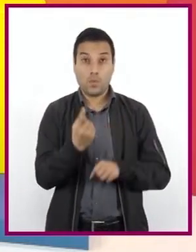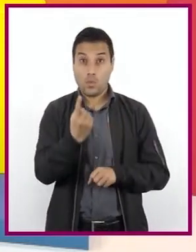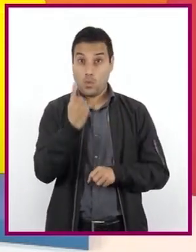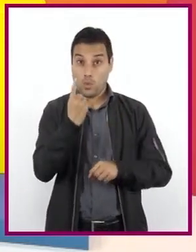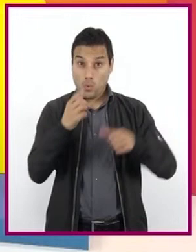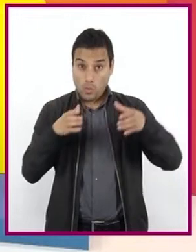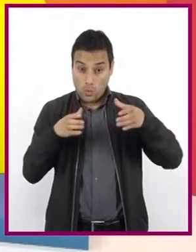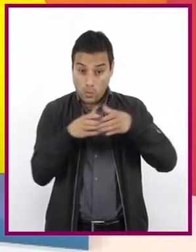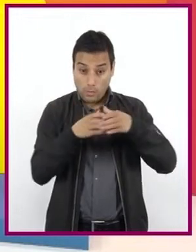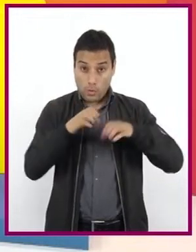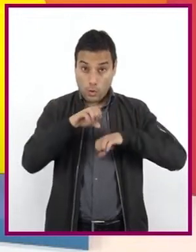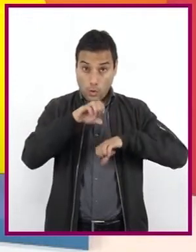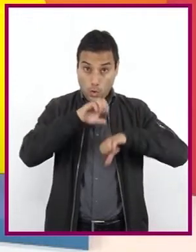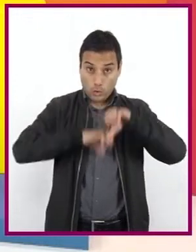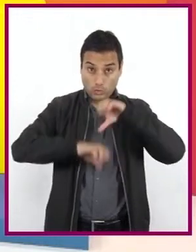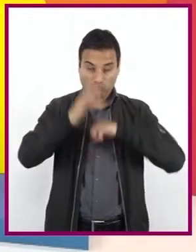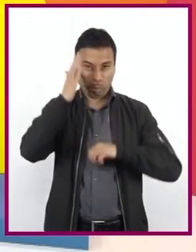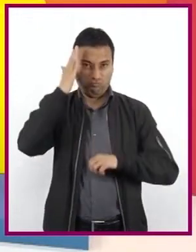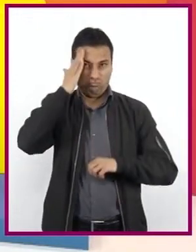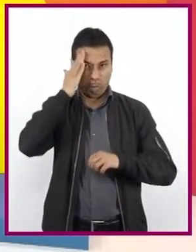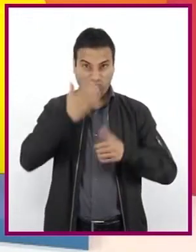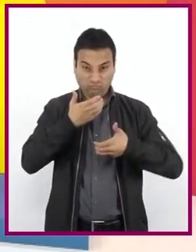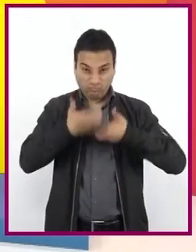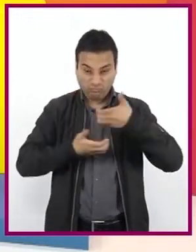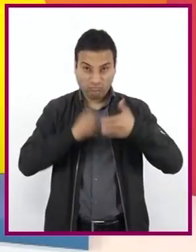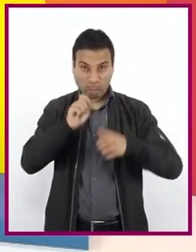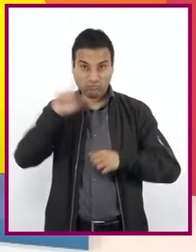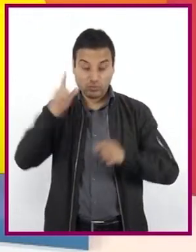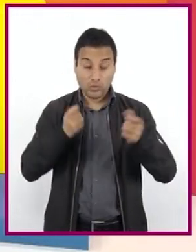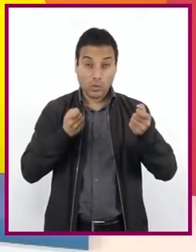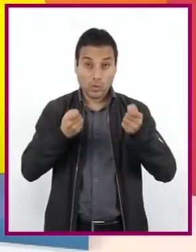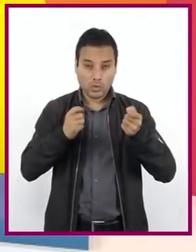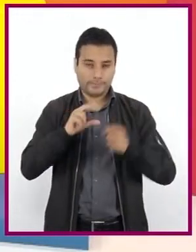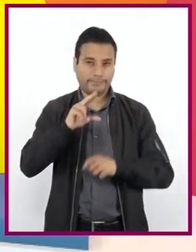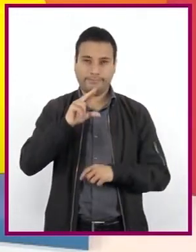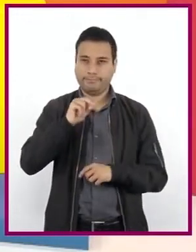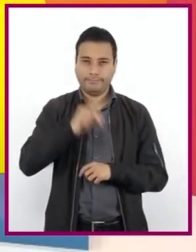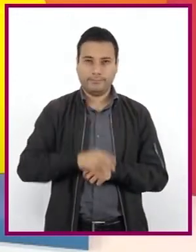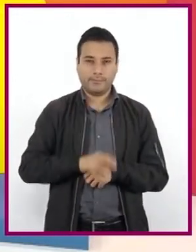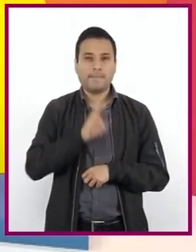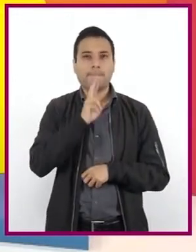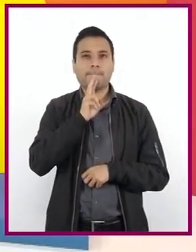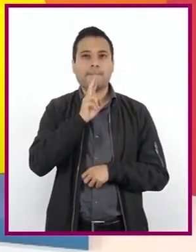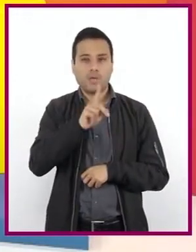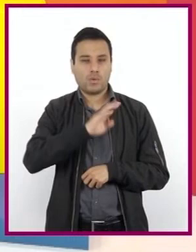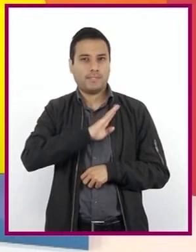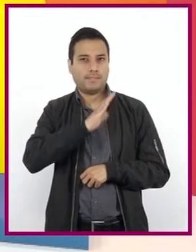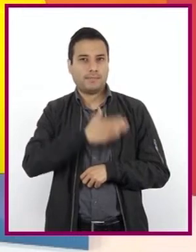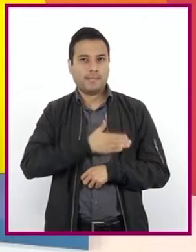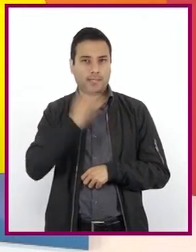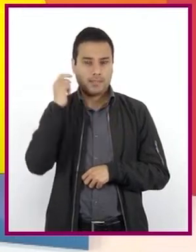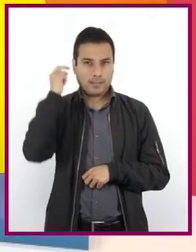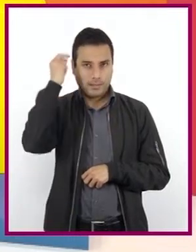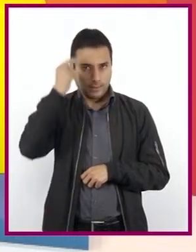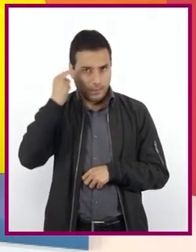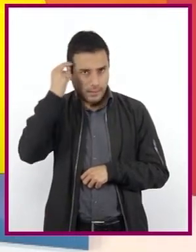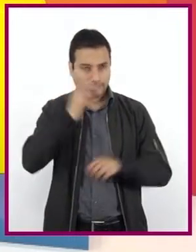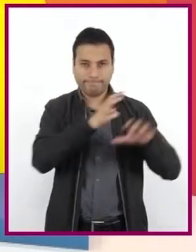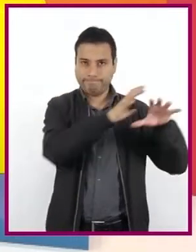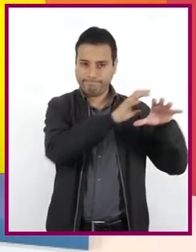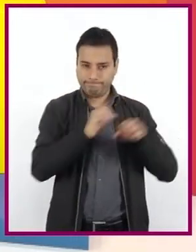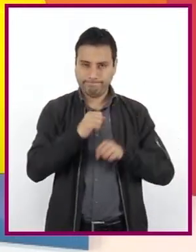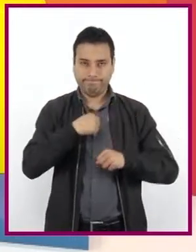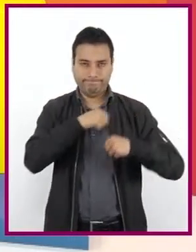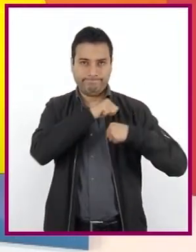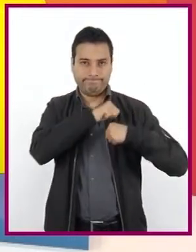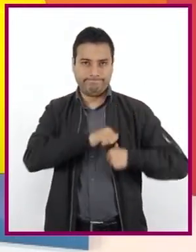consulados, que la corona administrara el comercio y recaudara más impuestos que lo obtenido de